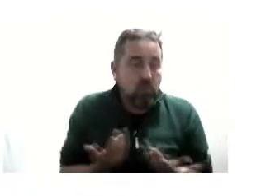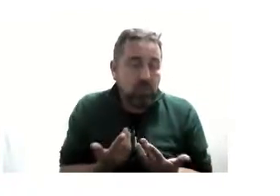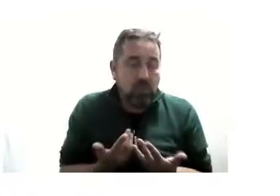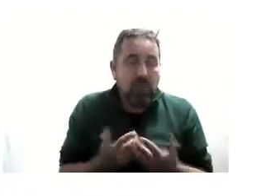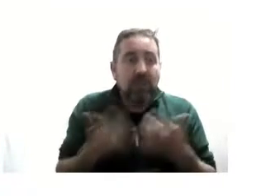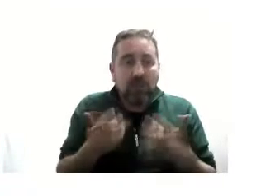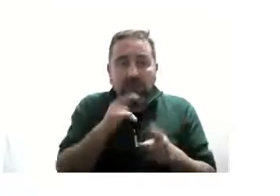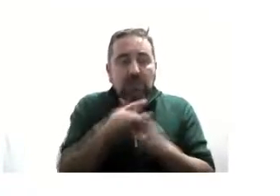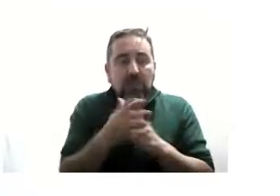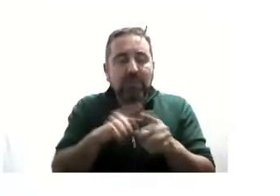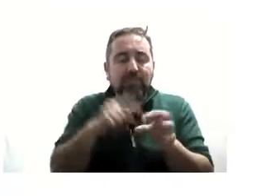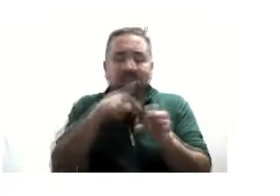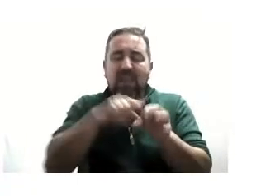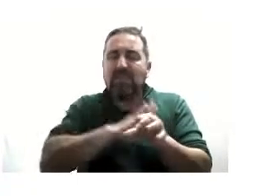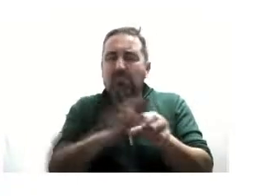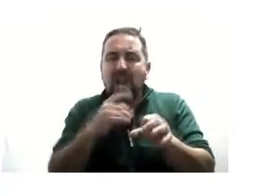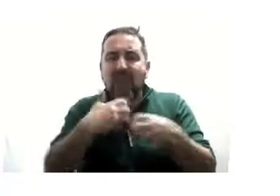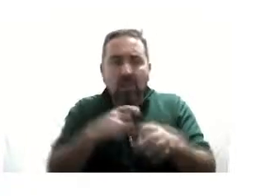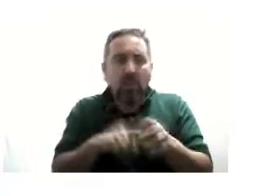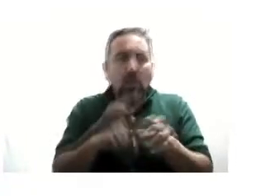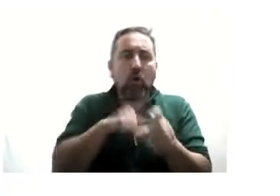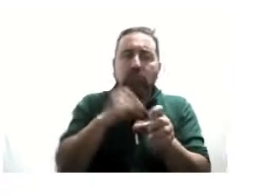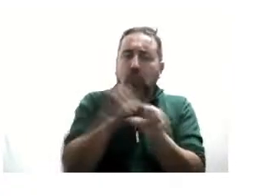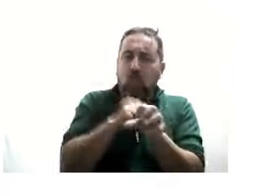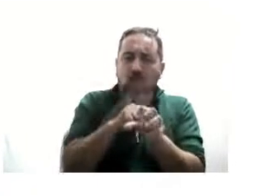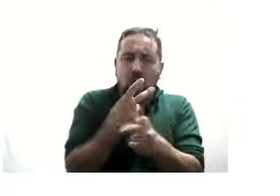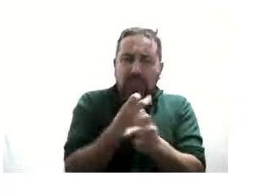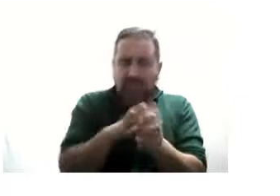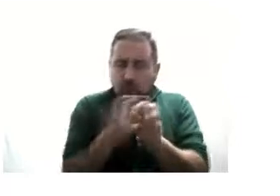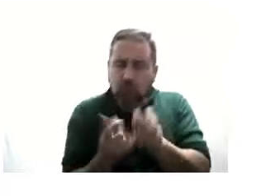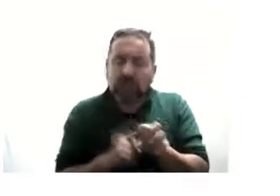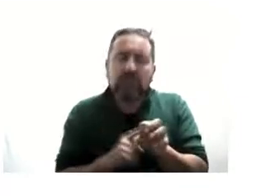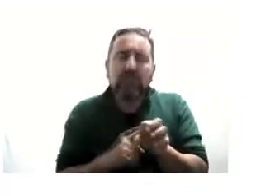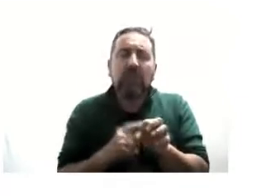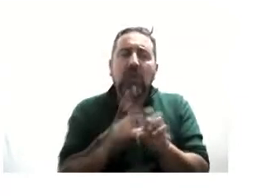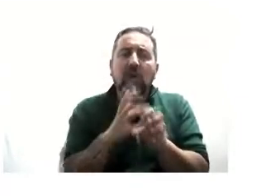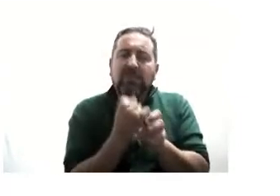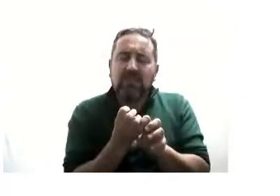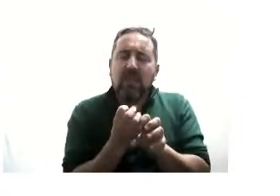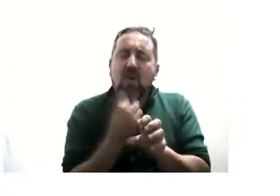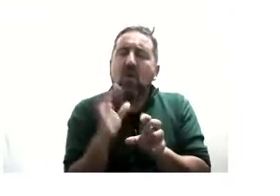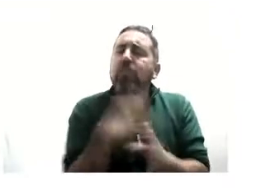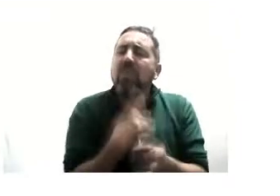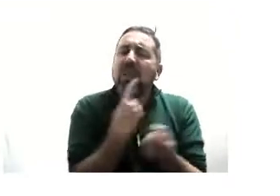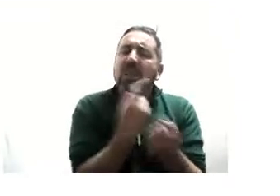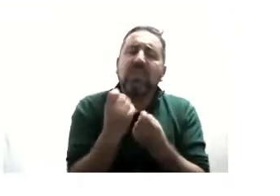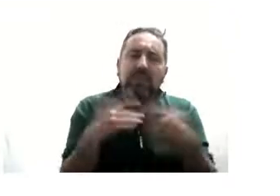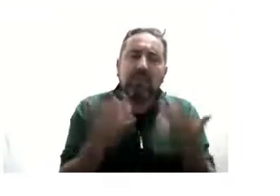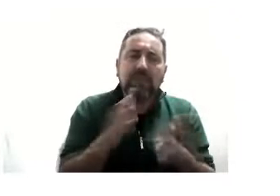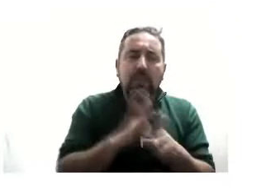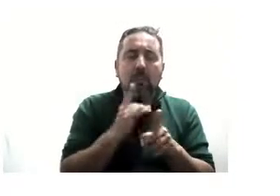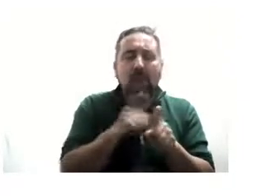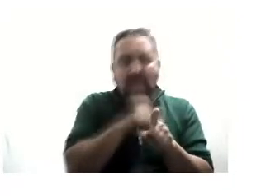situaciones como las malformaciones o la otosclerosis o, bueno, distintas situaciones en las que puede ser necesario tener una guía de